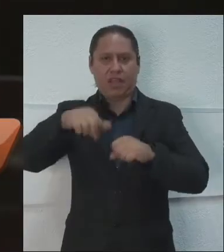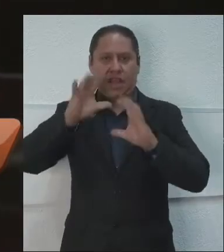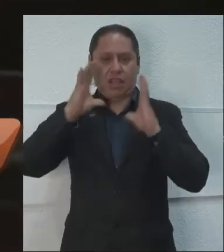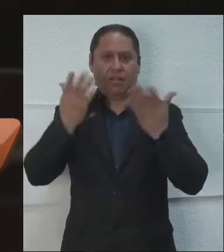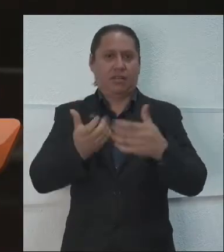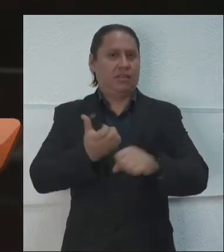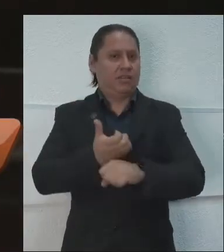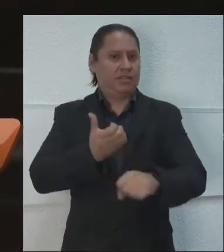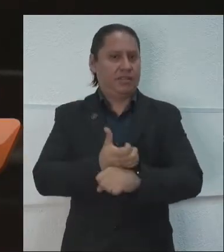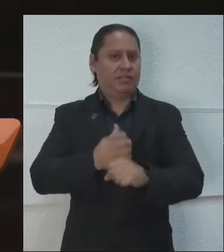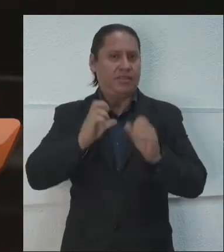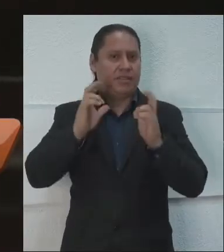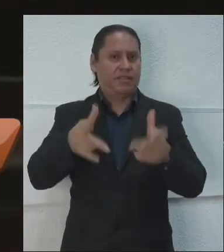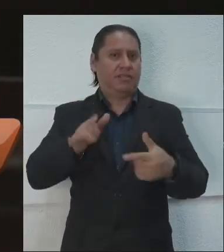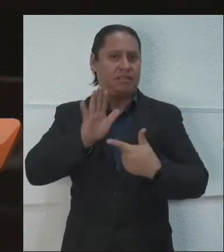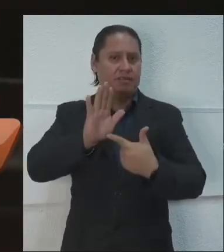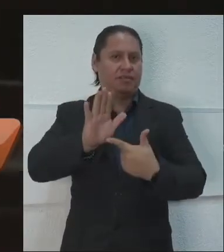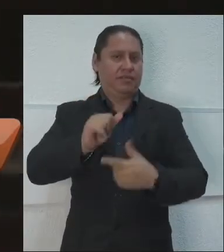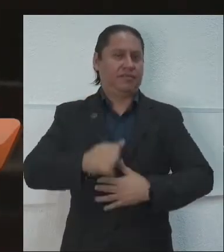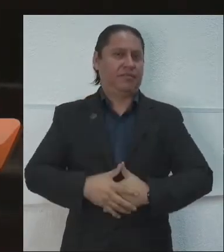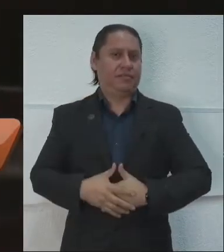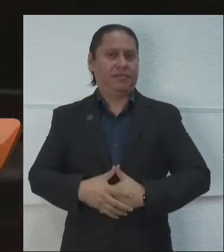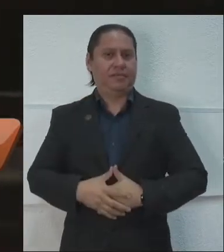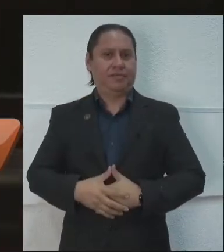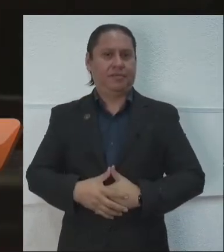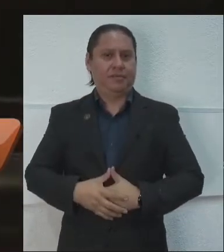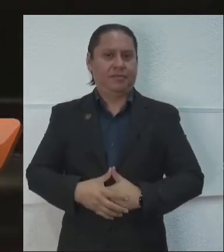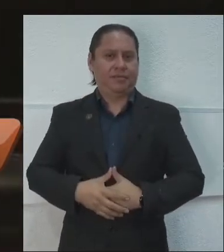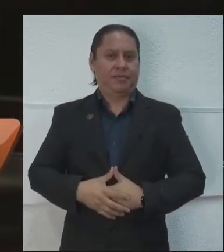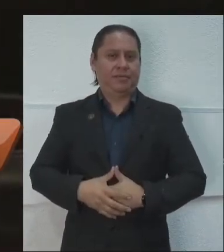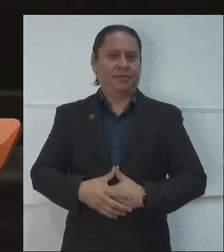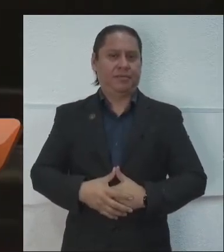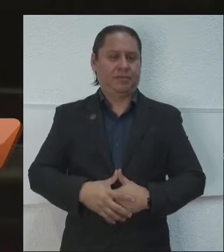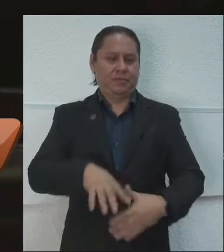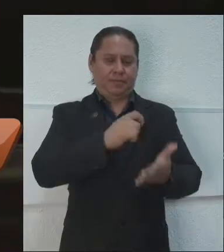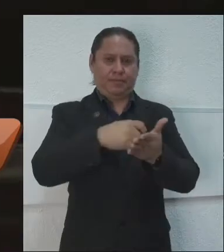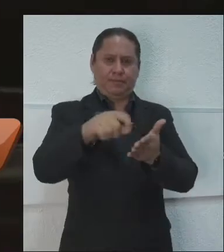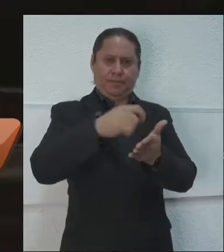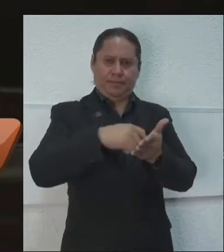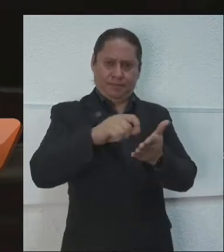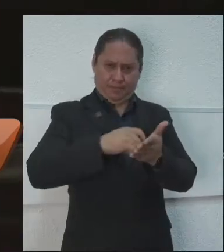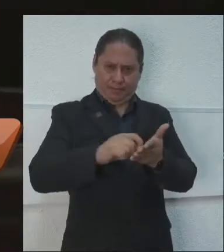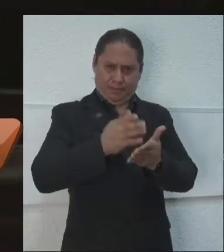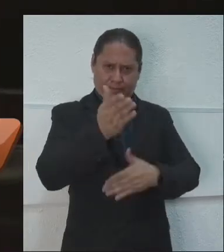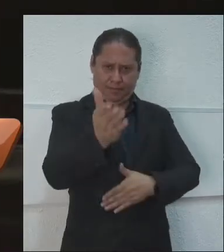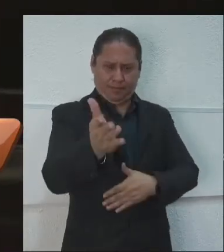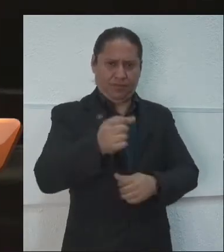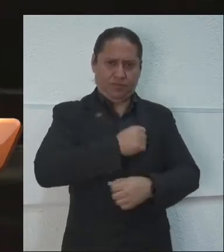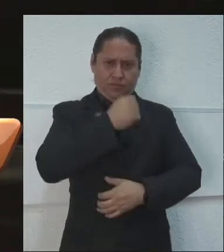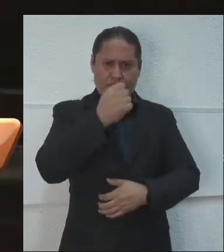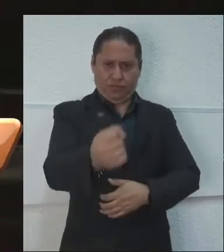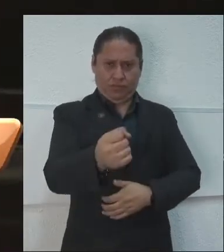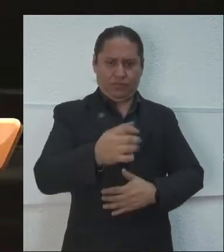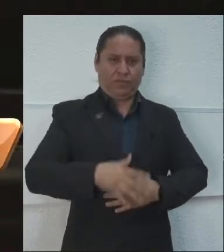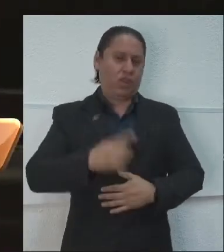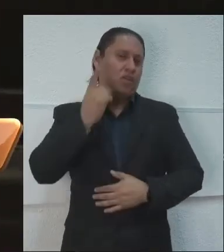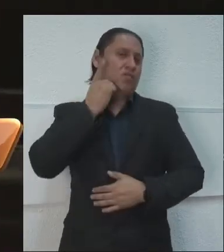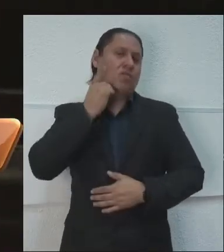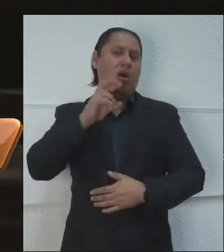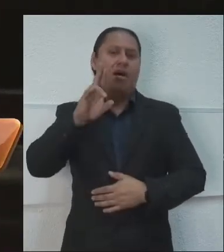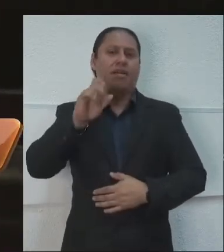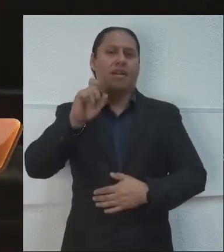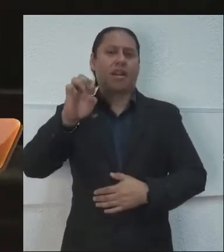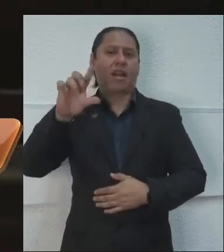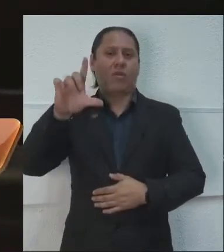Honorable Congreso del Estado de Chiapas, presente. Sirvan estas líneas para enviarle un cordial saludo, el que suscribe diputado